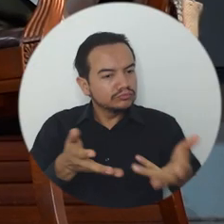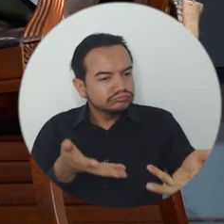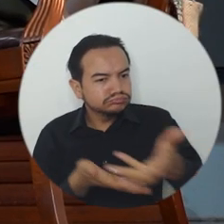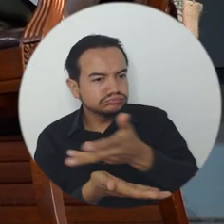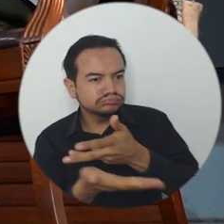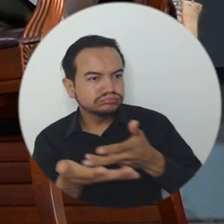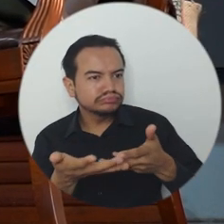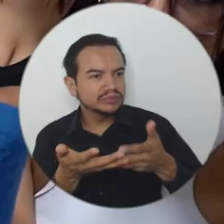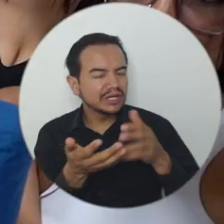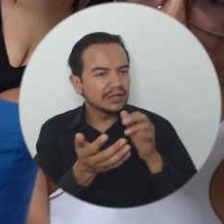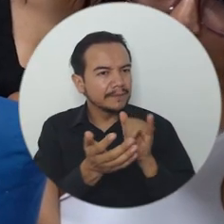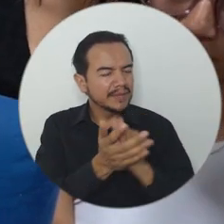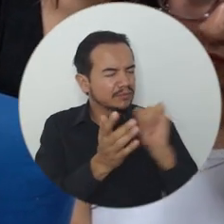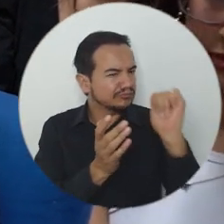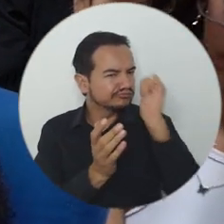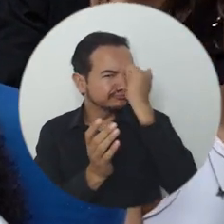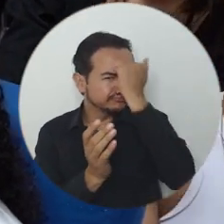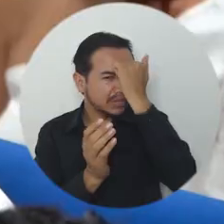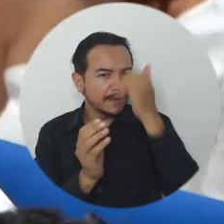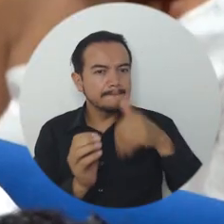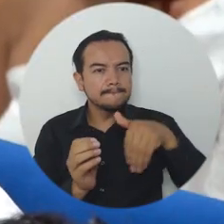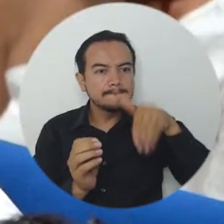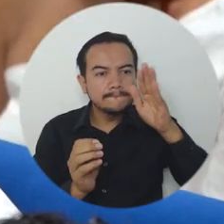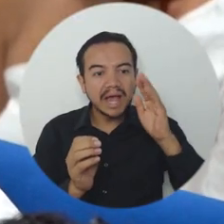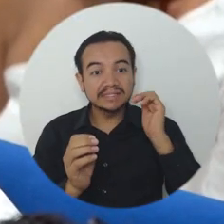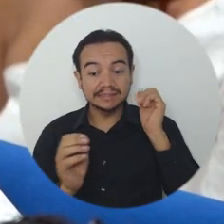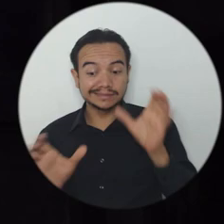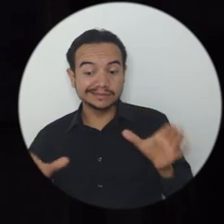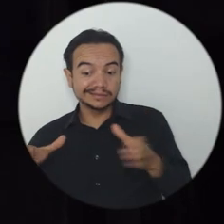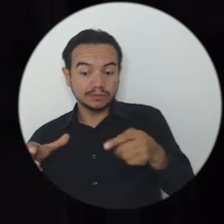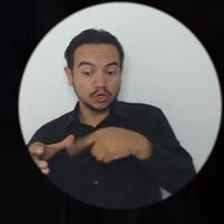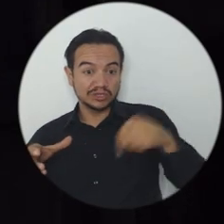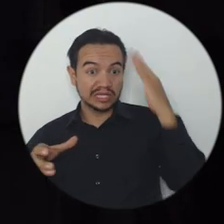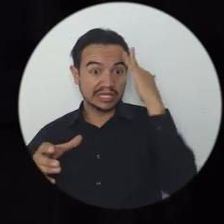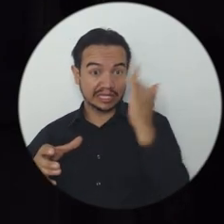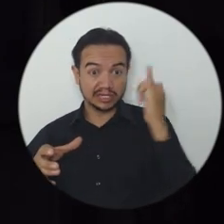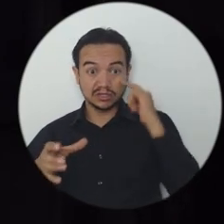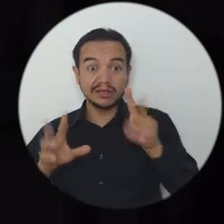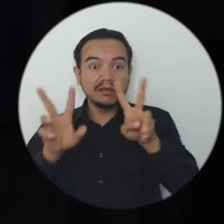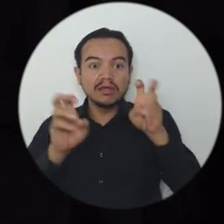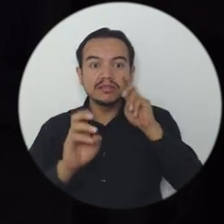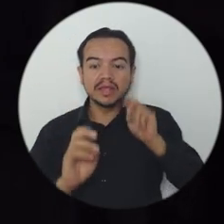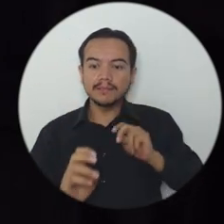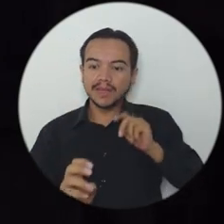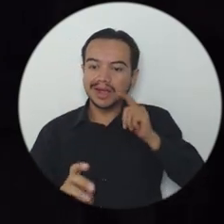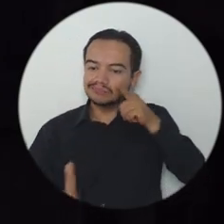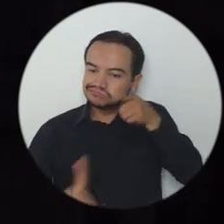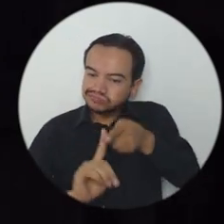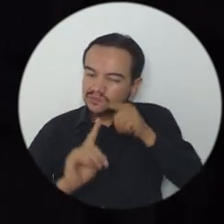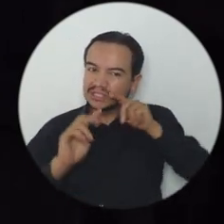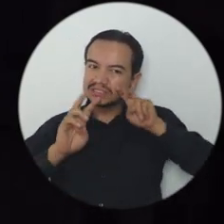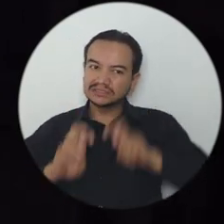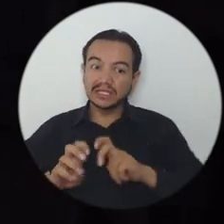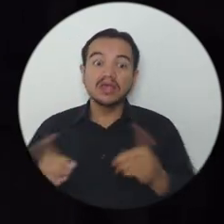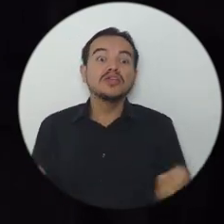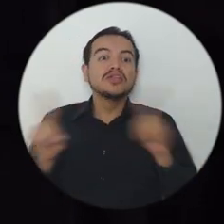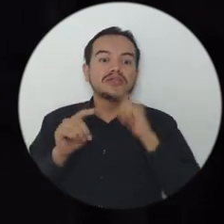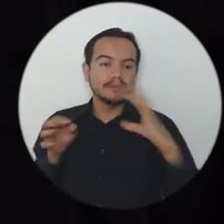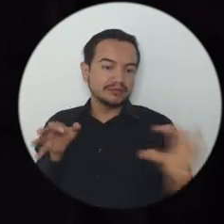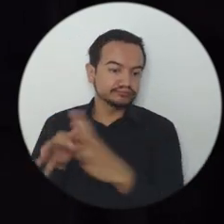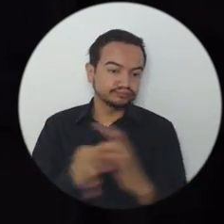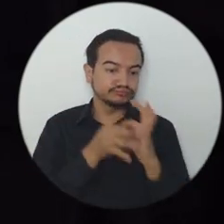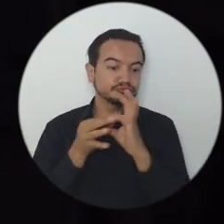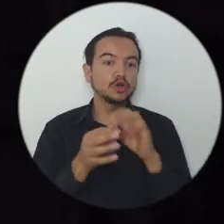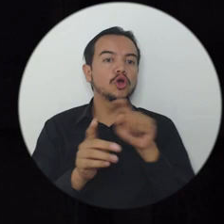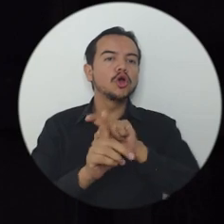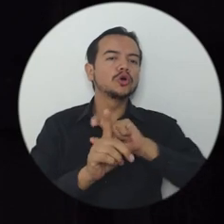Es identificarse, pero por encima de todo, que los académicos que hacen ciencia, también en ese diálogo intercultural, en ese